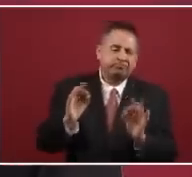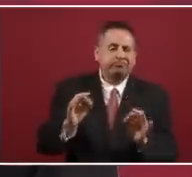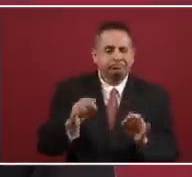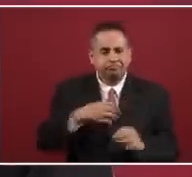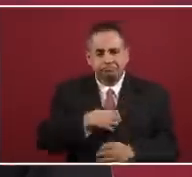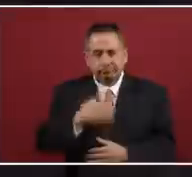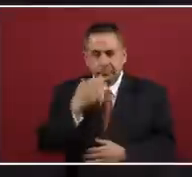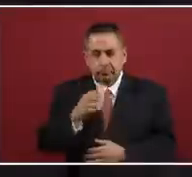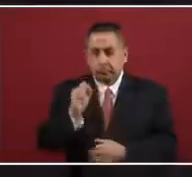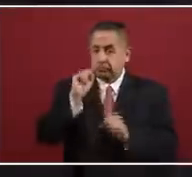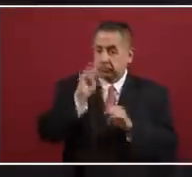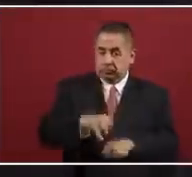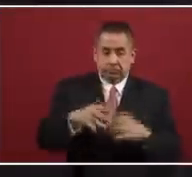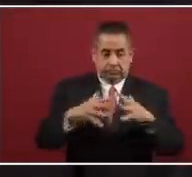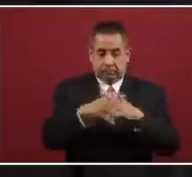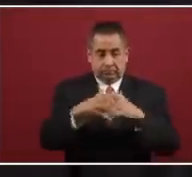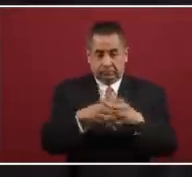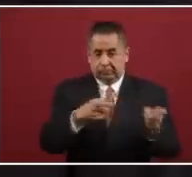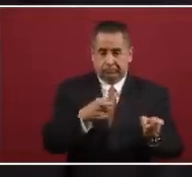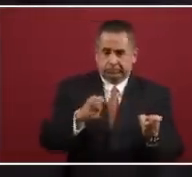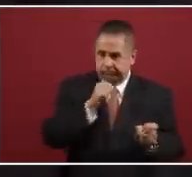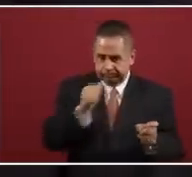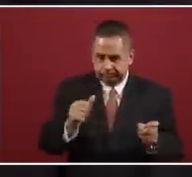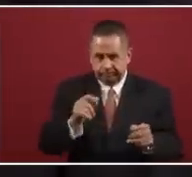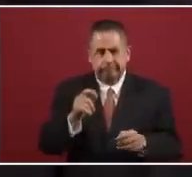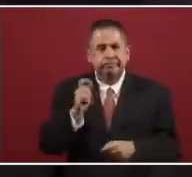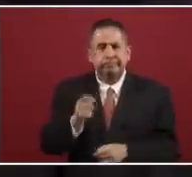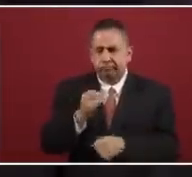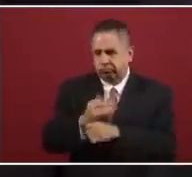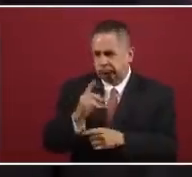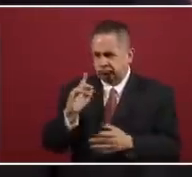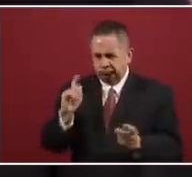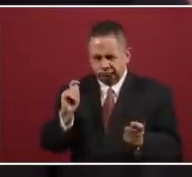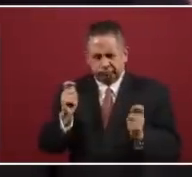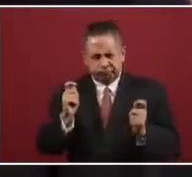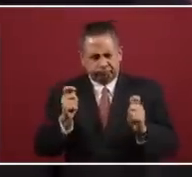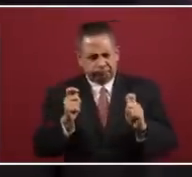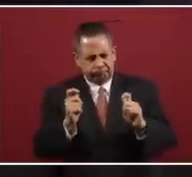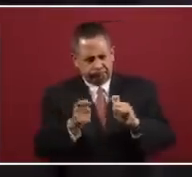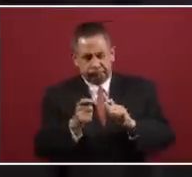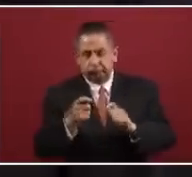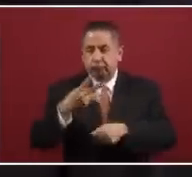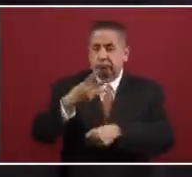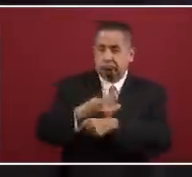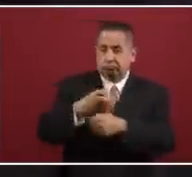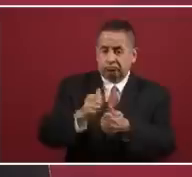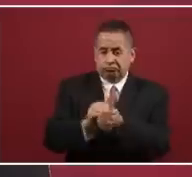que sin violencia se está llevando a cabo la cuarta transformación.